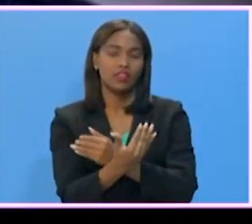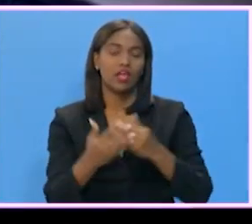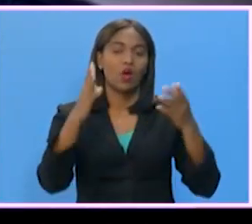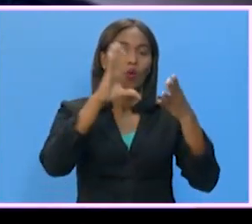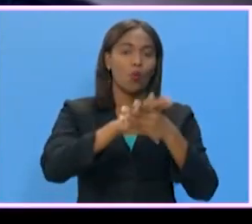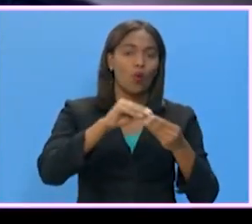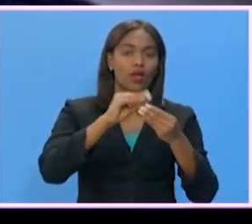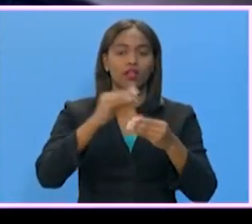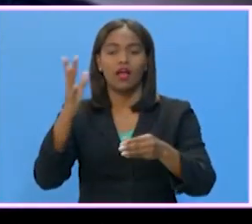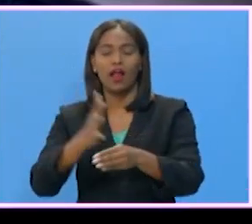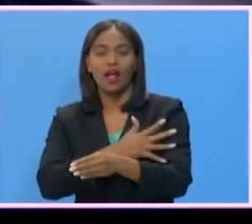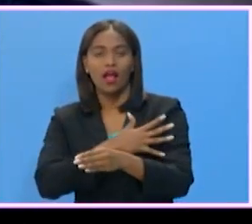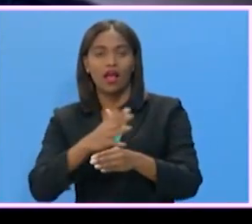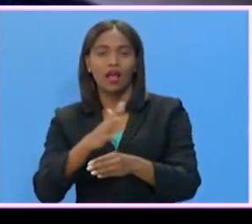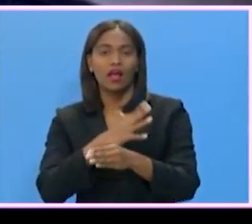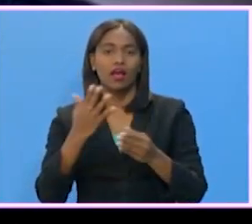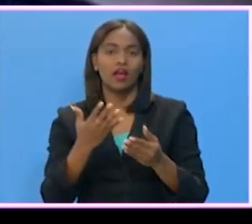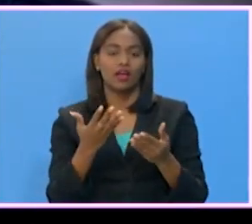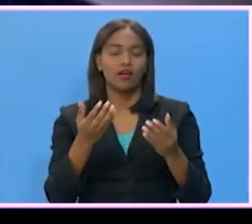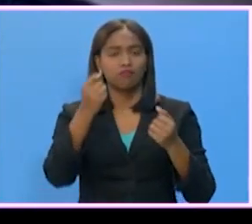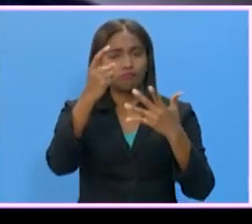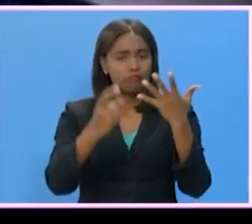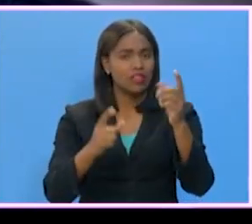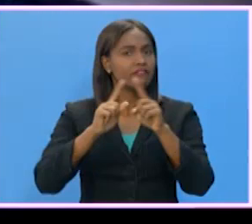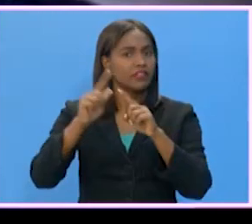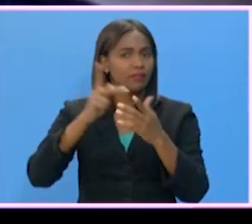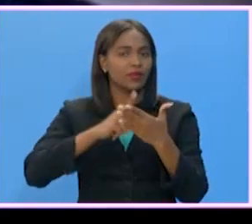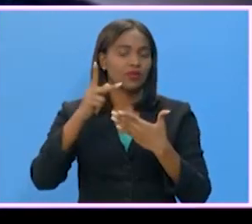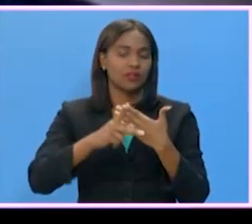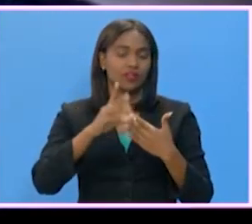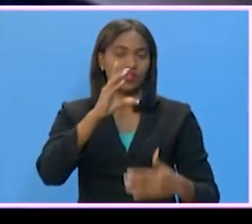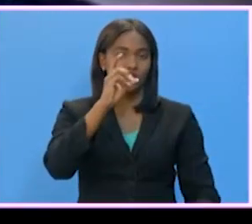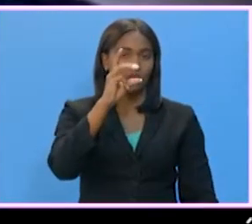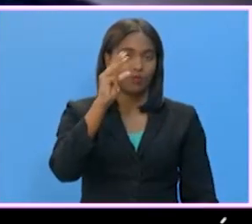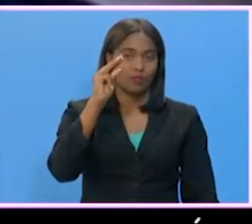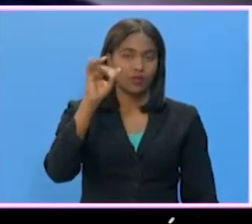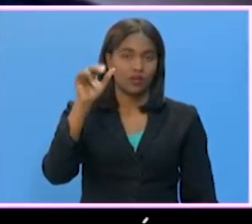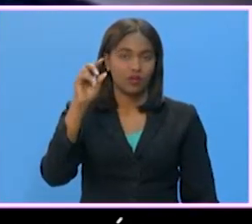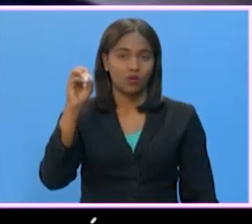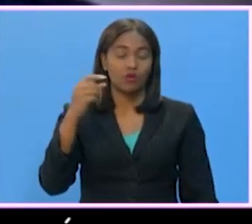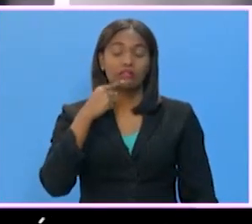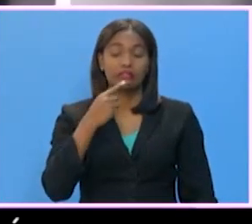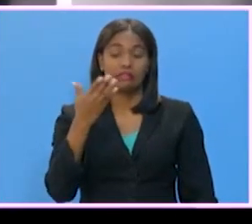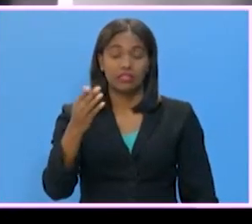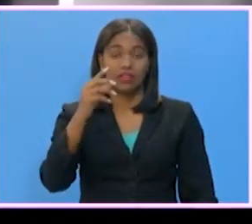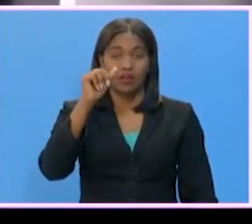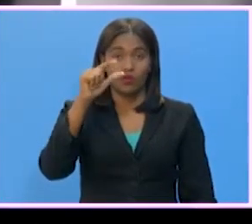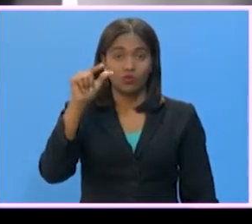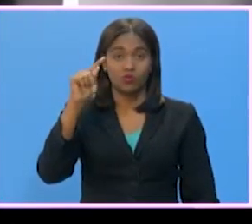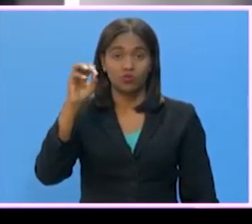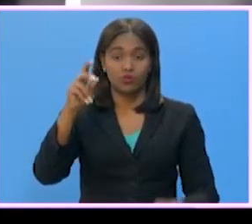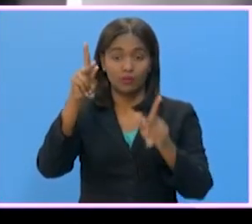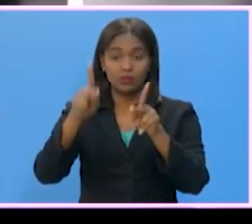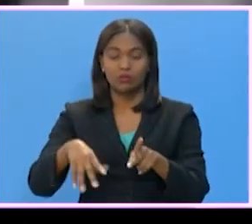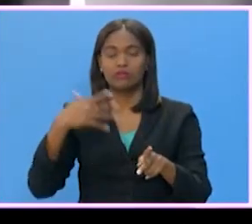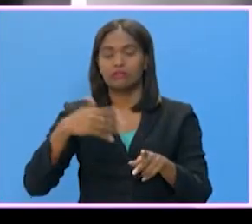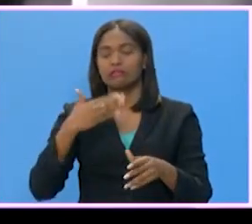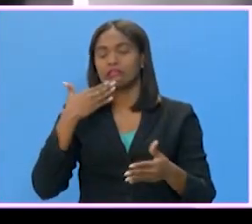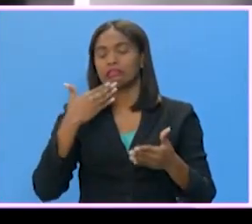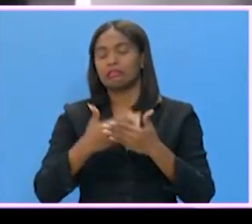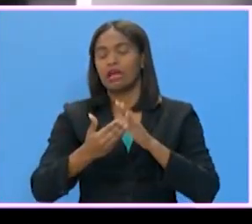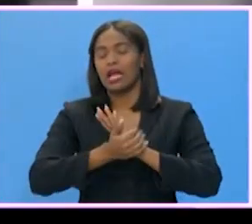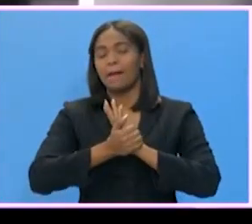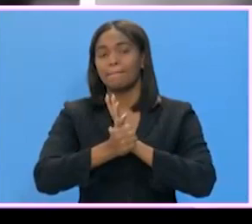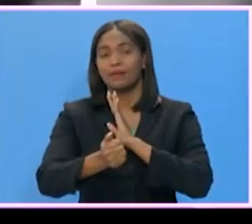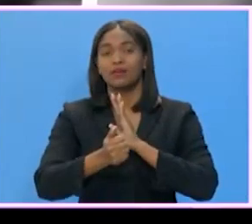y Cantos, Friendo y Comiendo, entre otros. Domingo Bermúdez manifestó que Augusto Guerrero se caracterizó por ser un productor